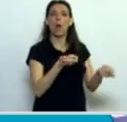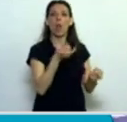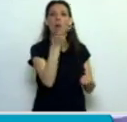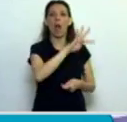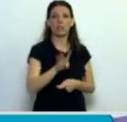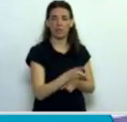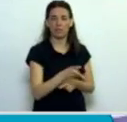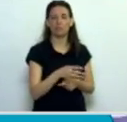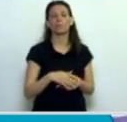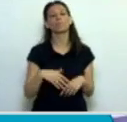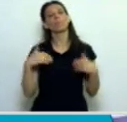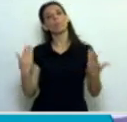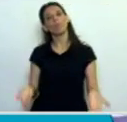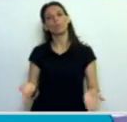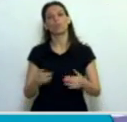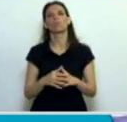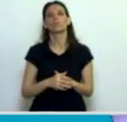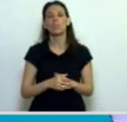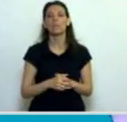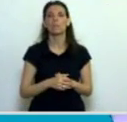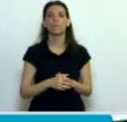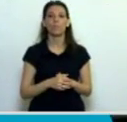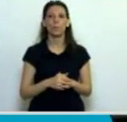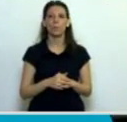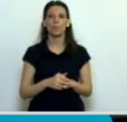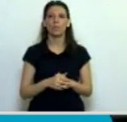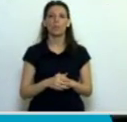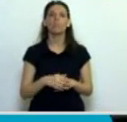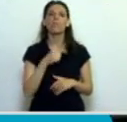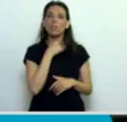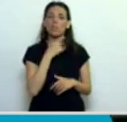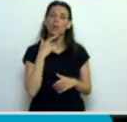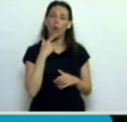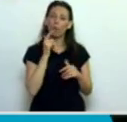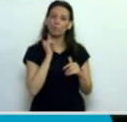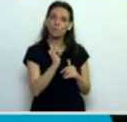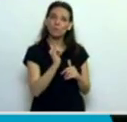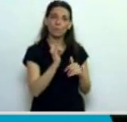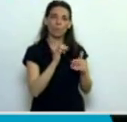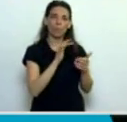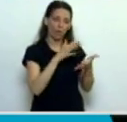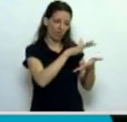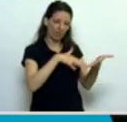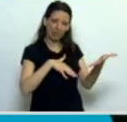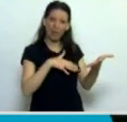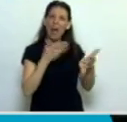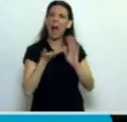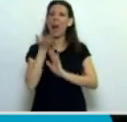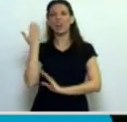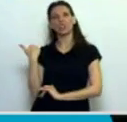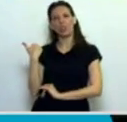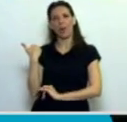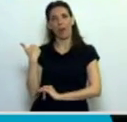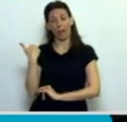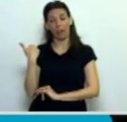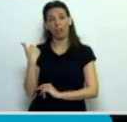En este sentido, quiero señalar un párrafo de algunas cosas que se dijeron ayer por